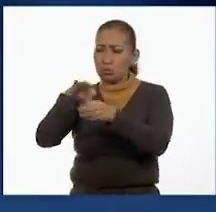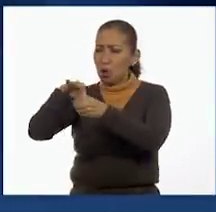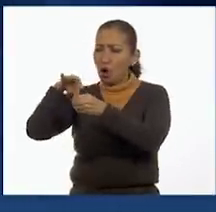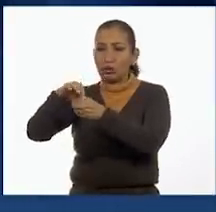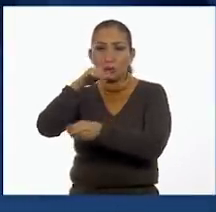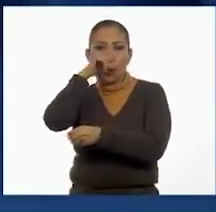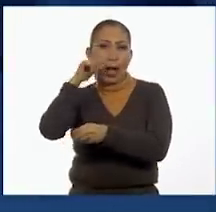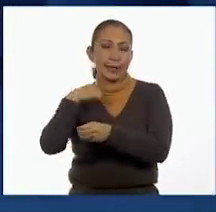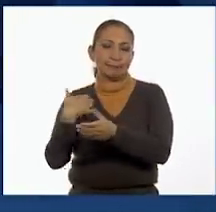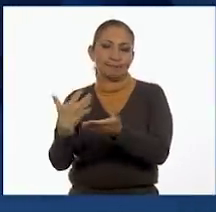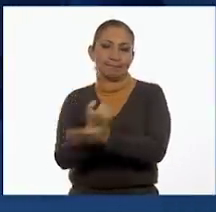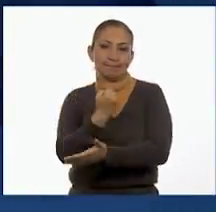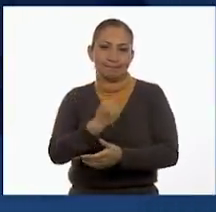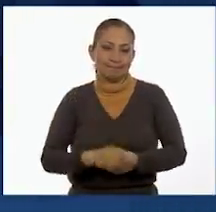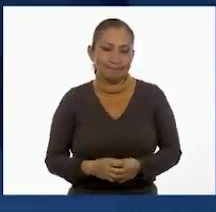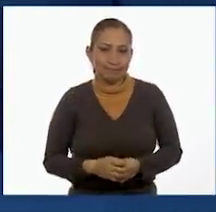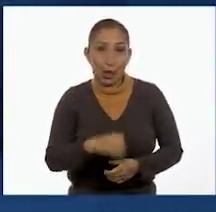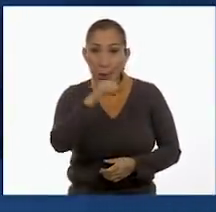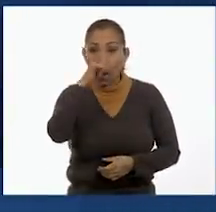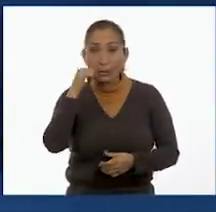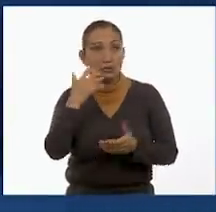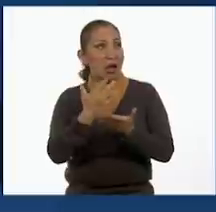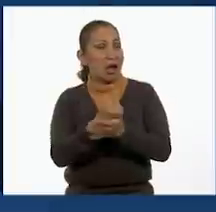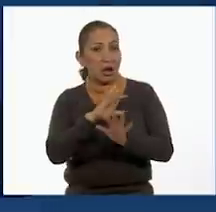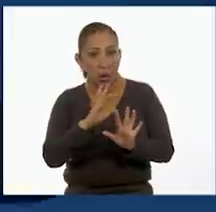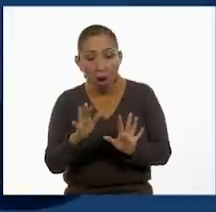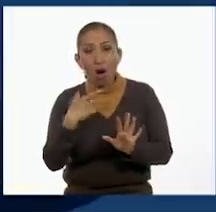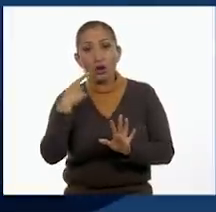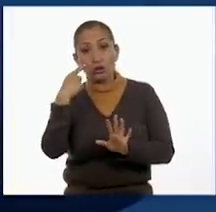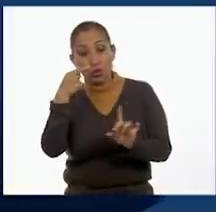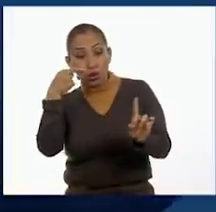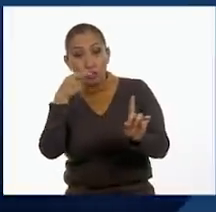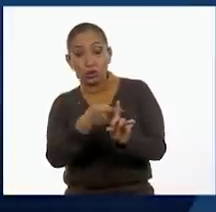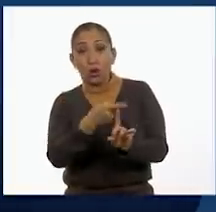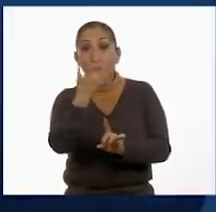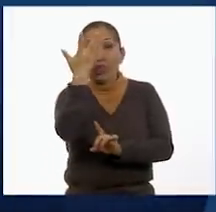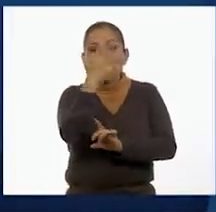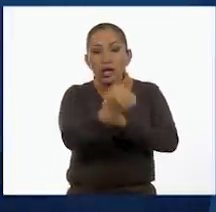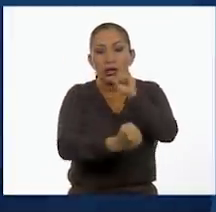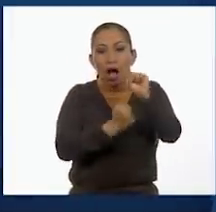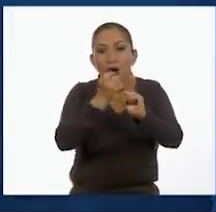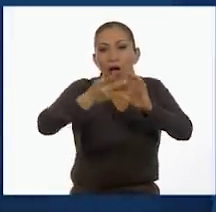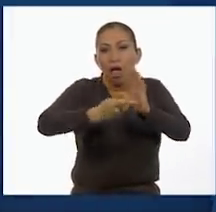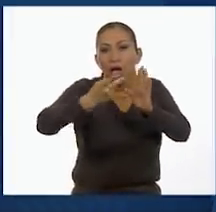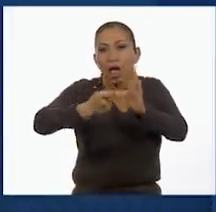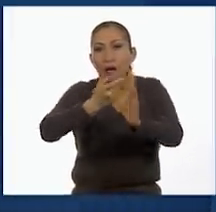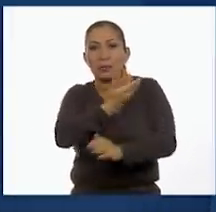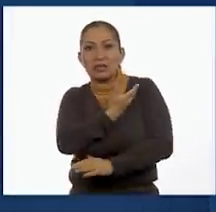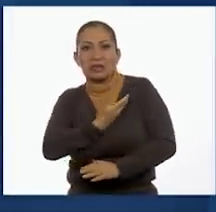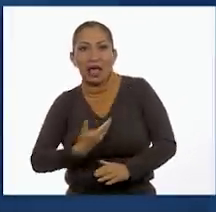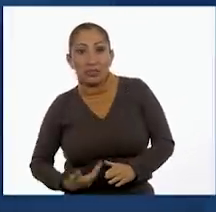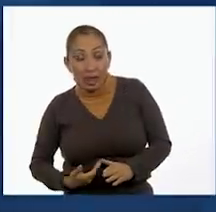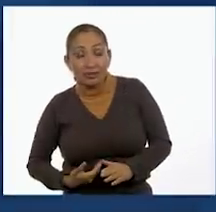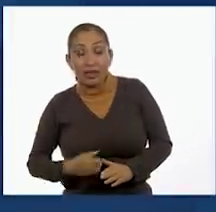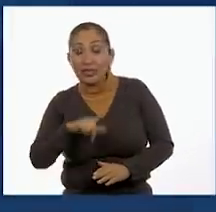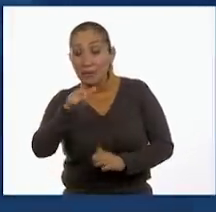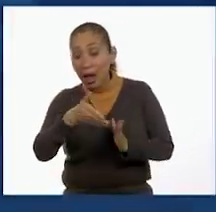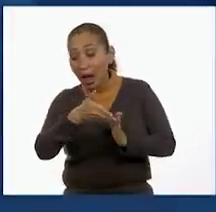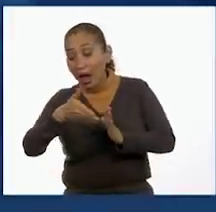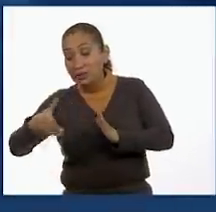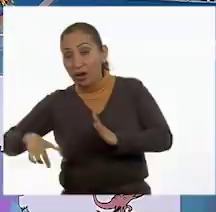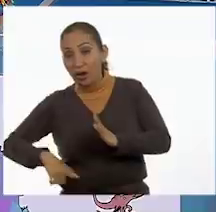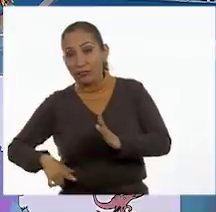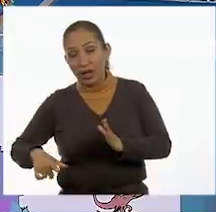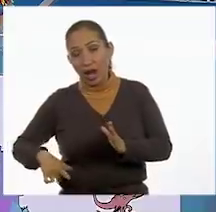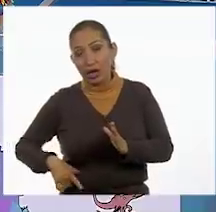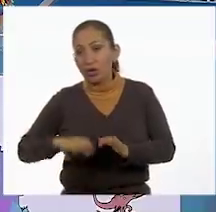reunió Juárez. Juárez ganó, cumplió su 10º año consecutivo como presidente y en los años siguientes de su